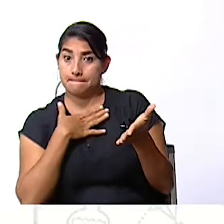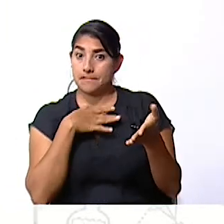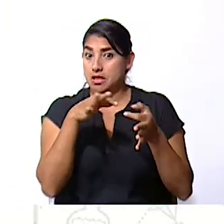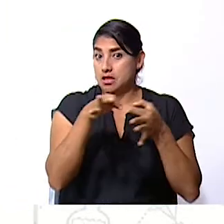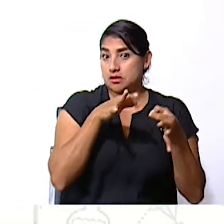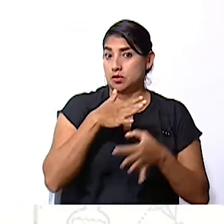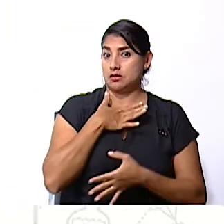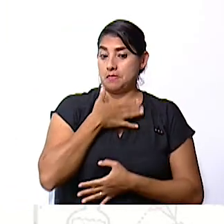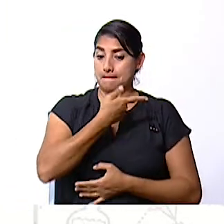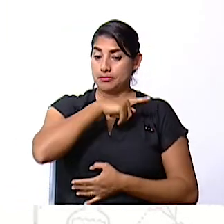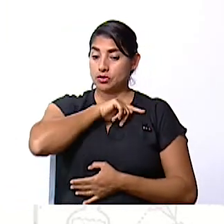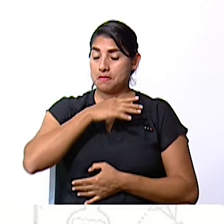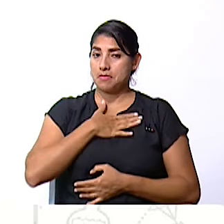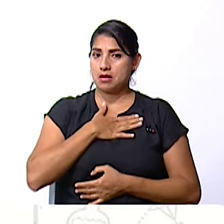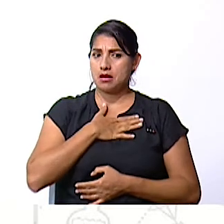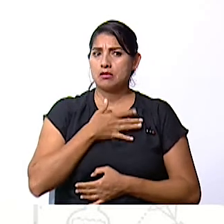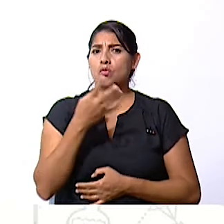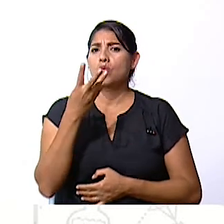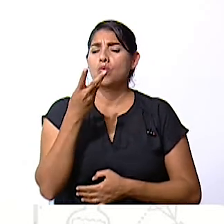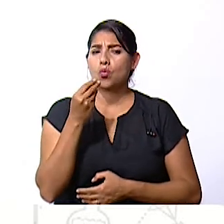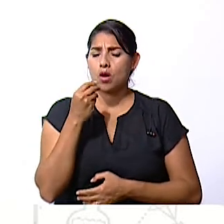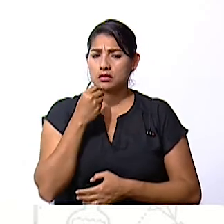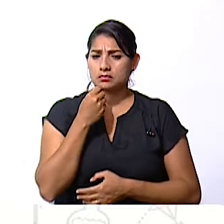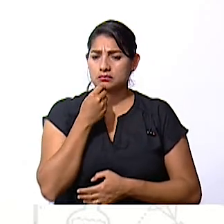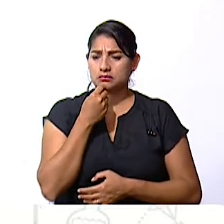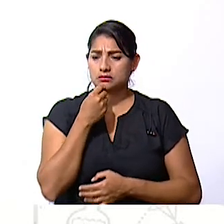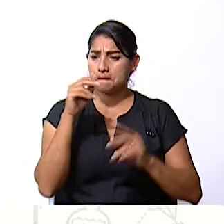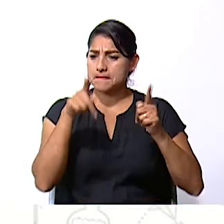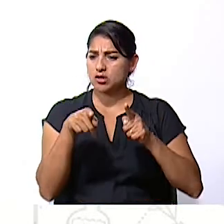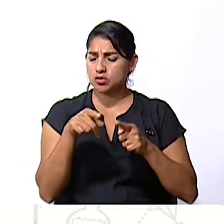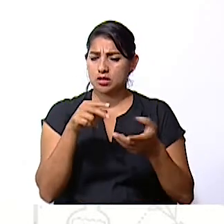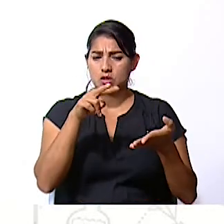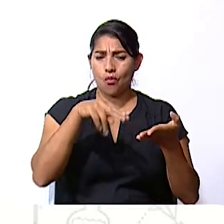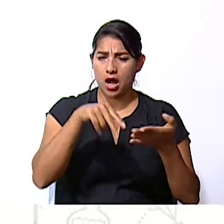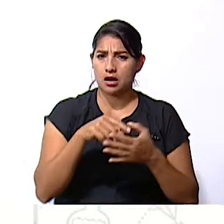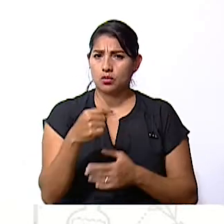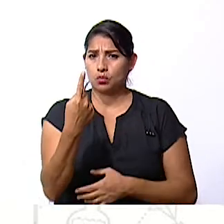descripción. ¿Cuál va a ser mi público? ¿Quién quiero que la lea?